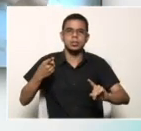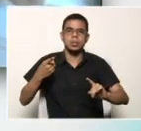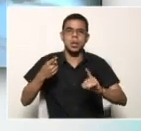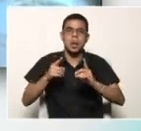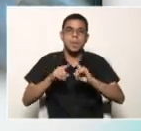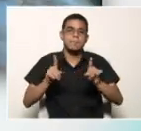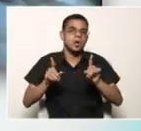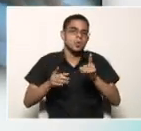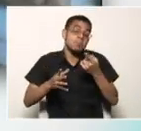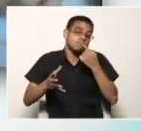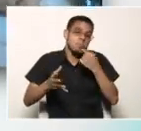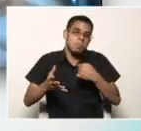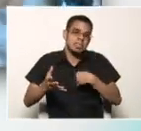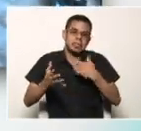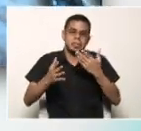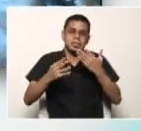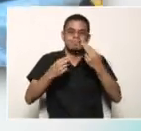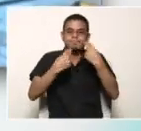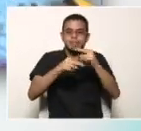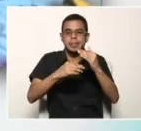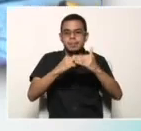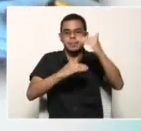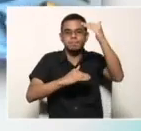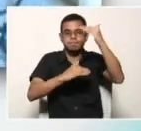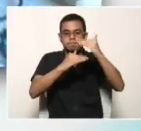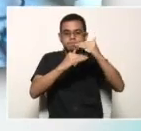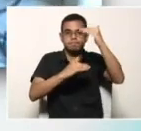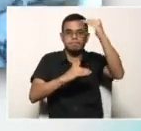dice la intensidad. Sin embargo, me